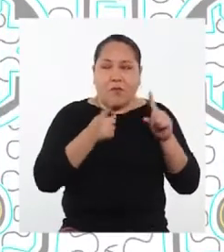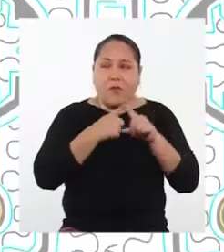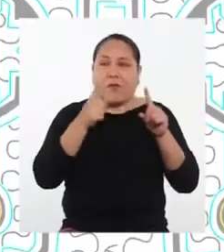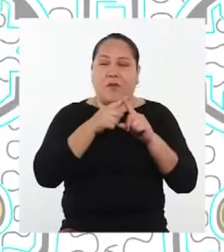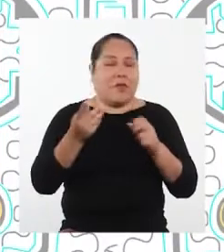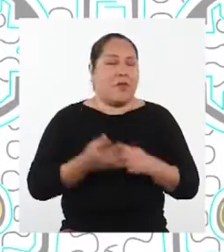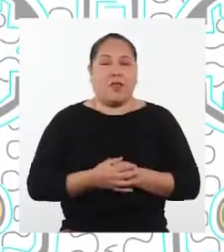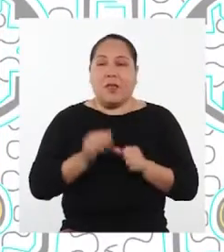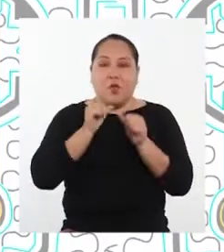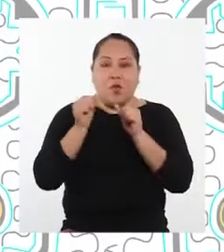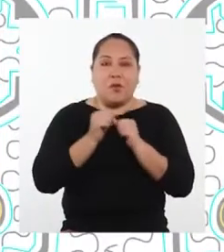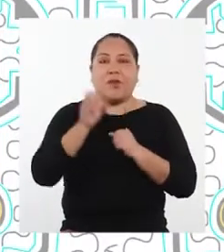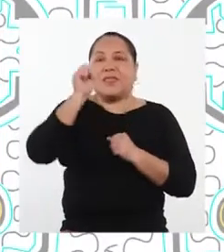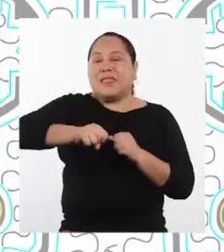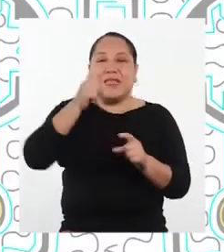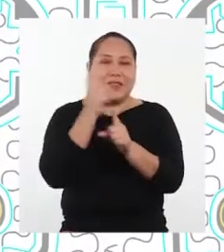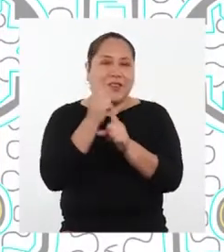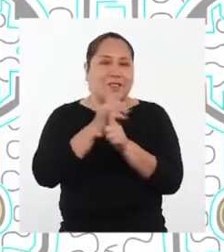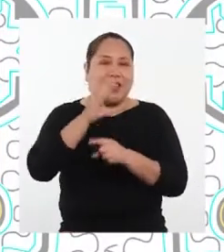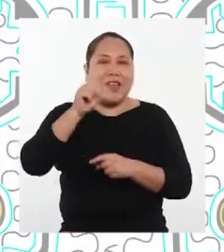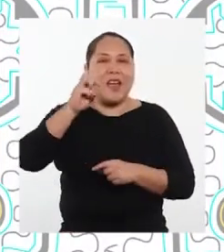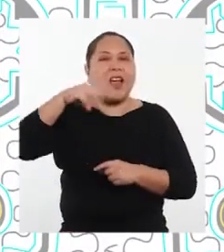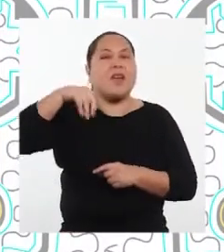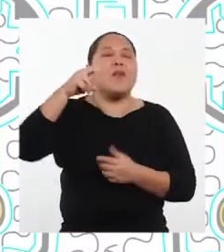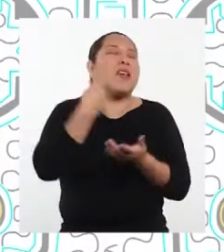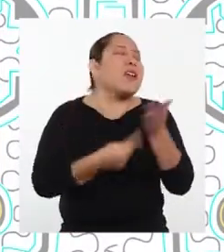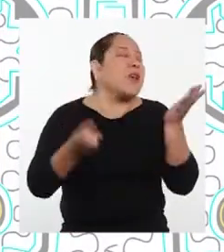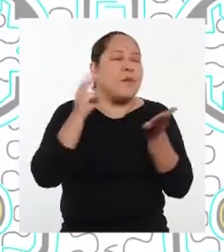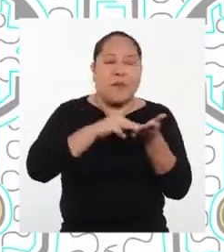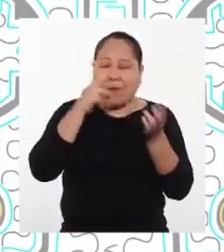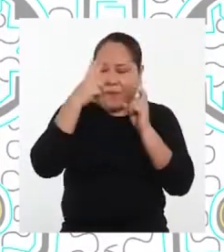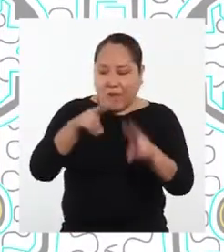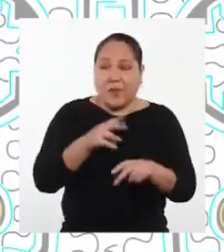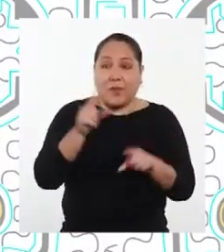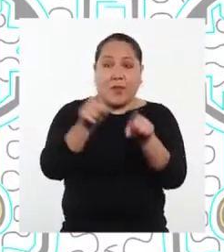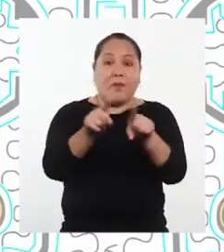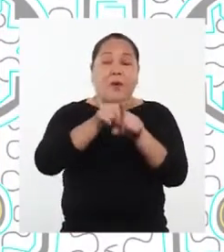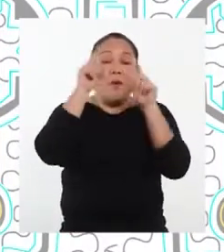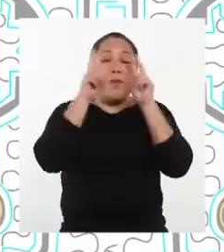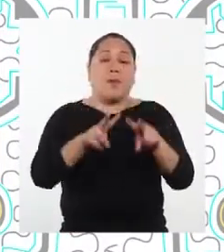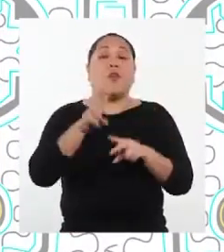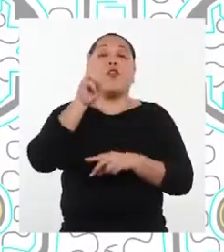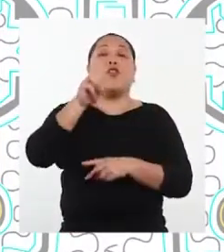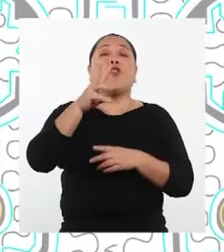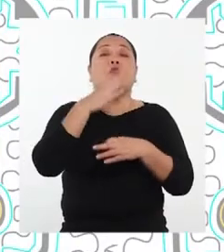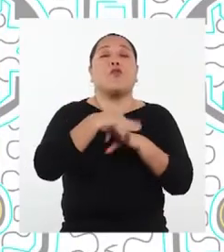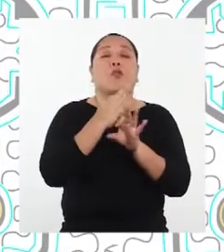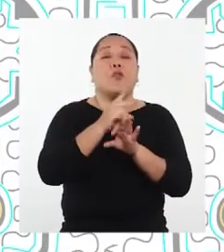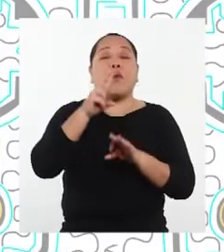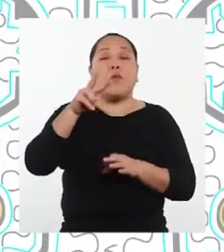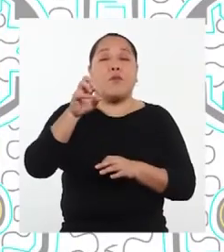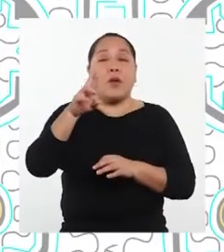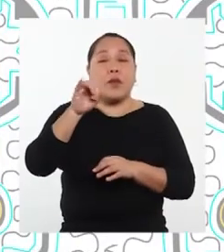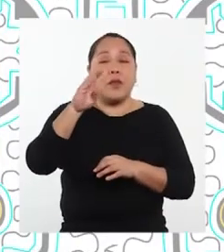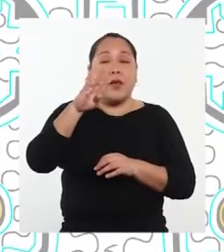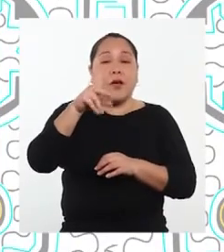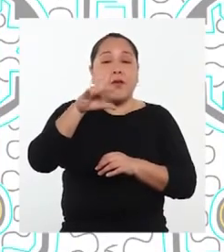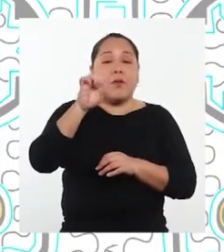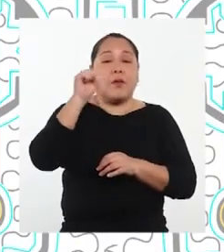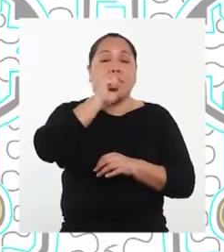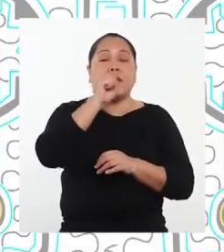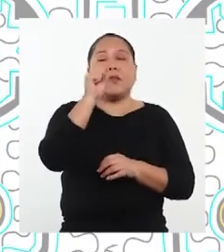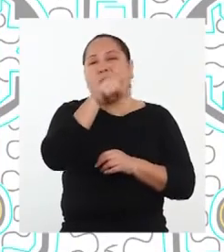valores. Así es, Carmen. Bien hecho. Ahora, ¿qué más vimos? También vimos los dos tipos de variables